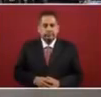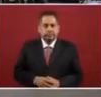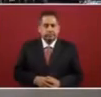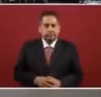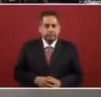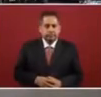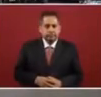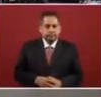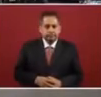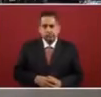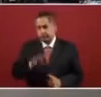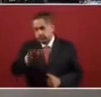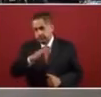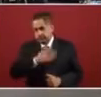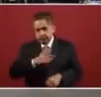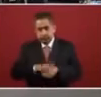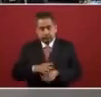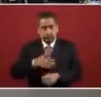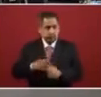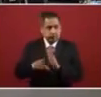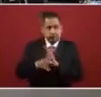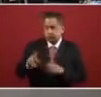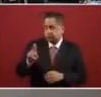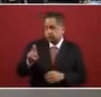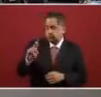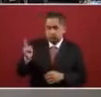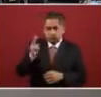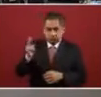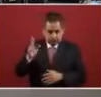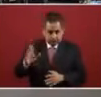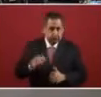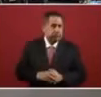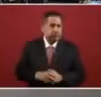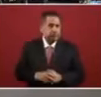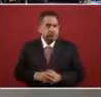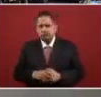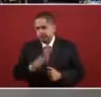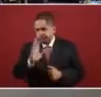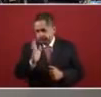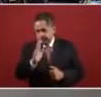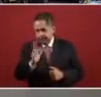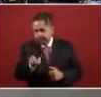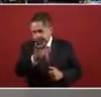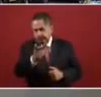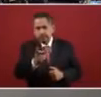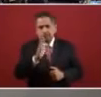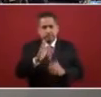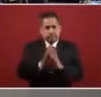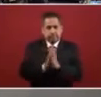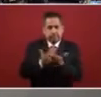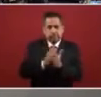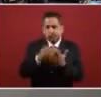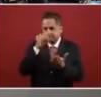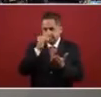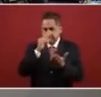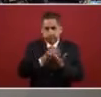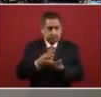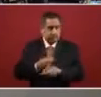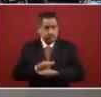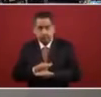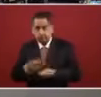Presidente, buenos días. Misael Zavala, del Universal. Si nos pudieran aclarar si ya se entregaron, se lograron entregar todos los libros de texto gratuitos. No sé